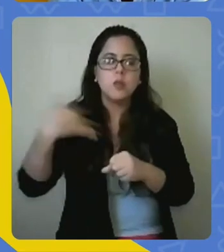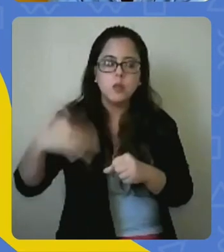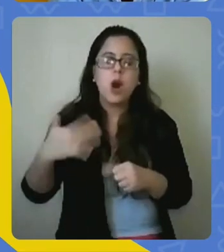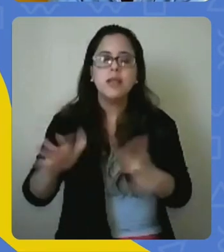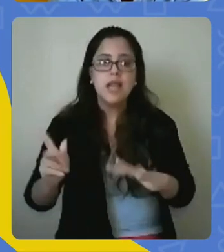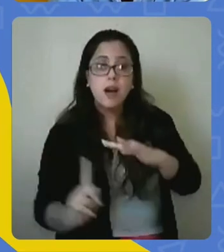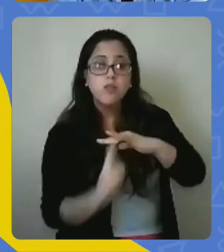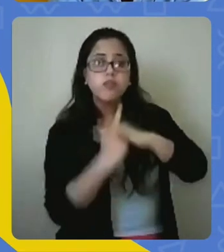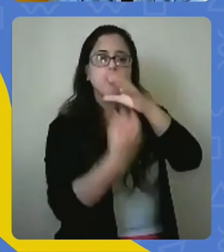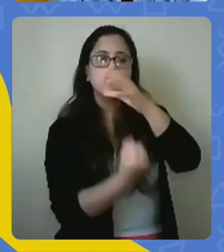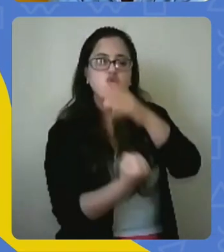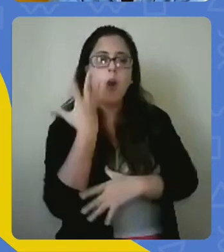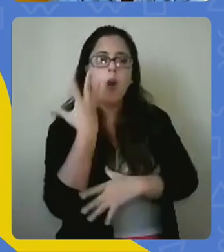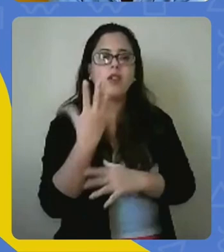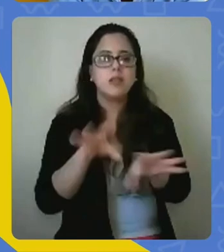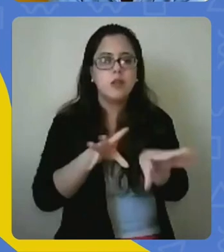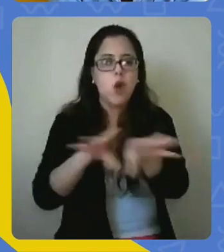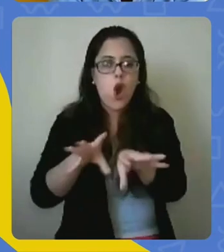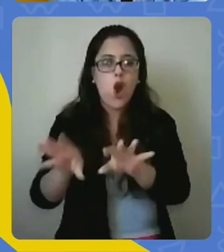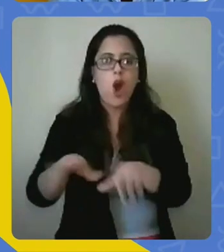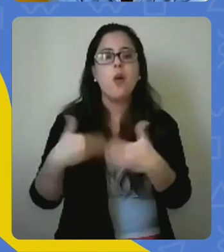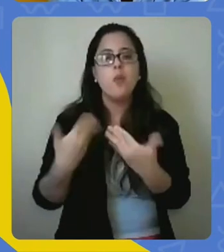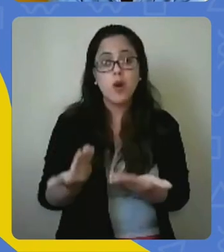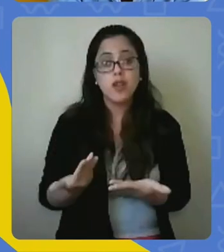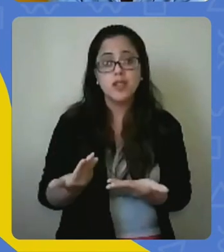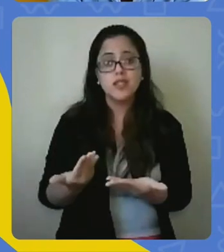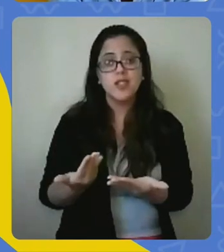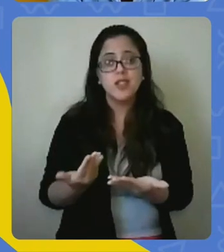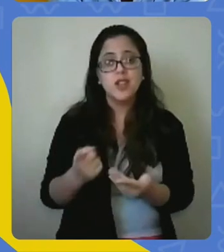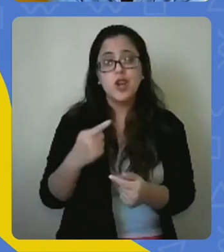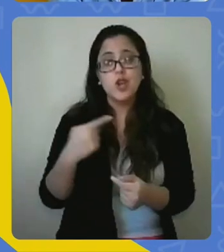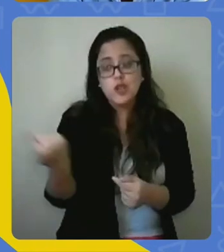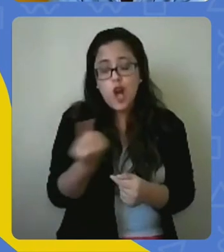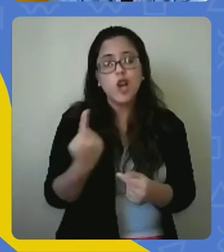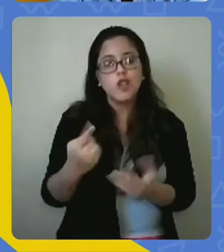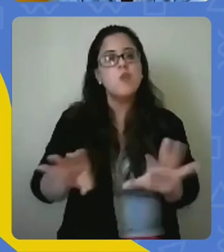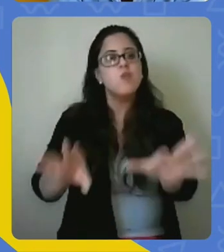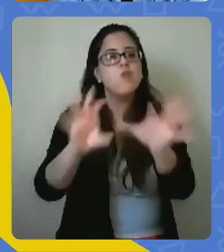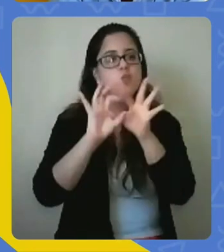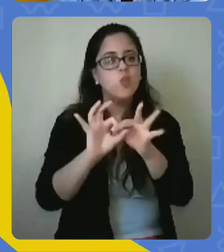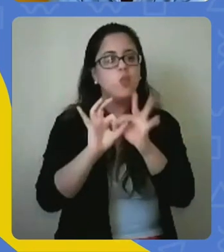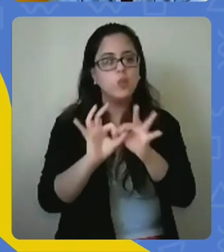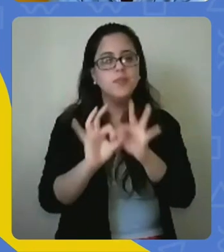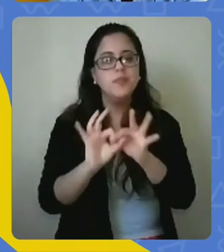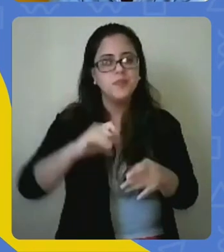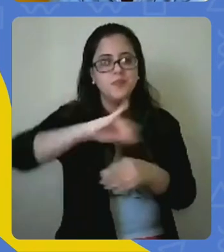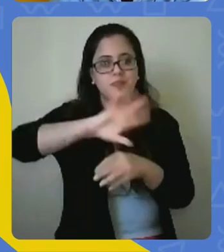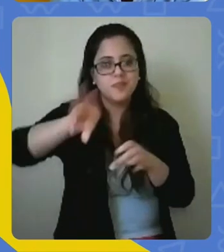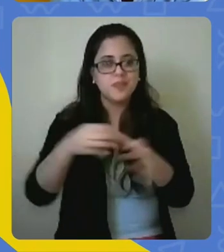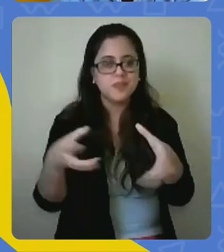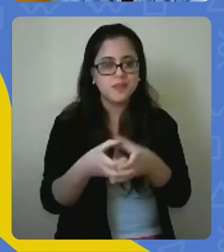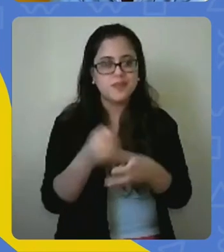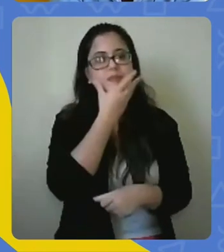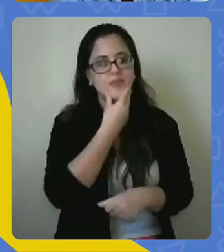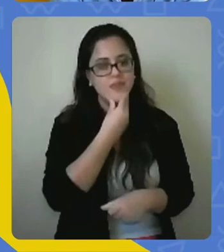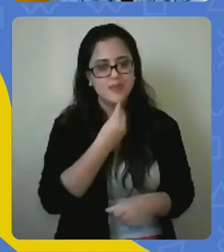nuevas. Así que por nuestro lado, muchas gracias de incluirnos en este equipo tan lindo.